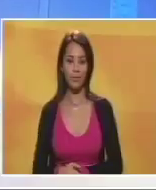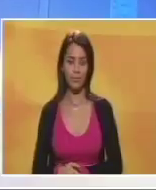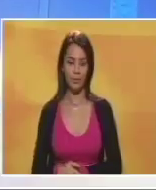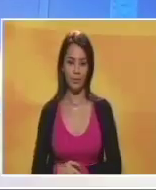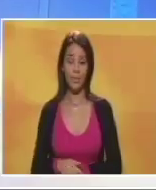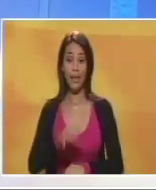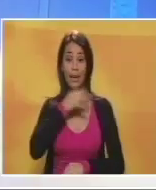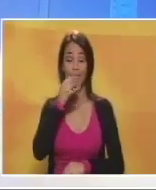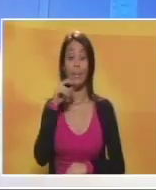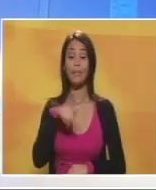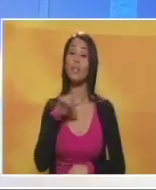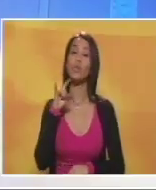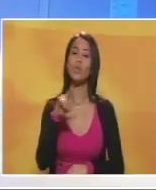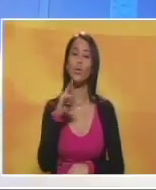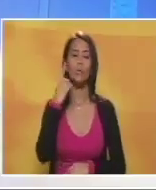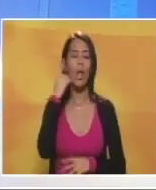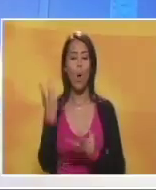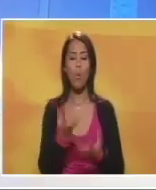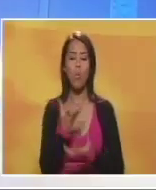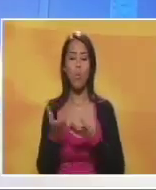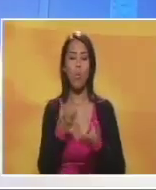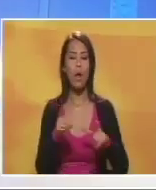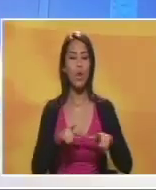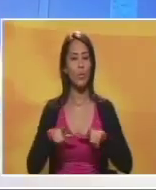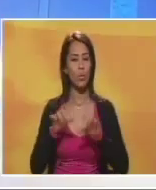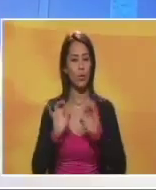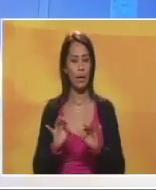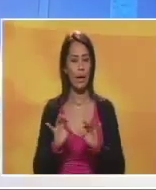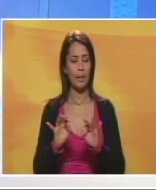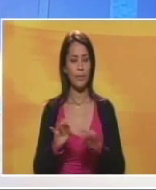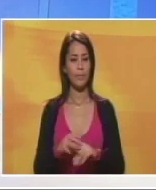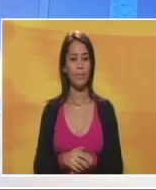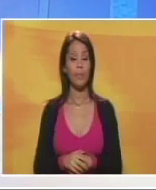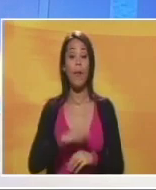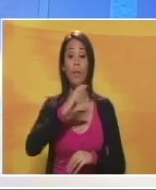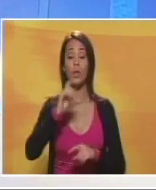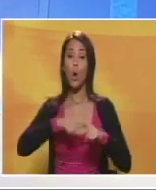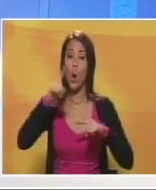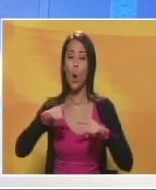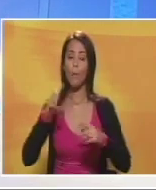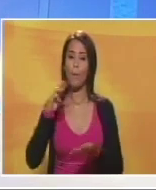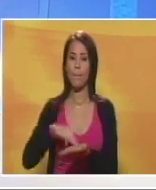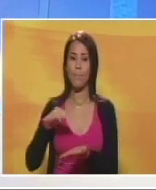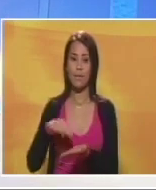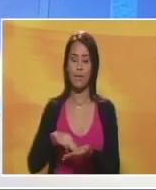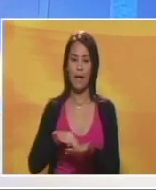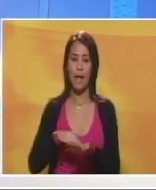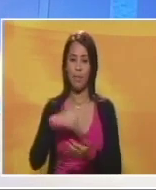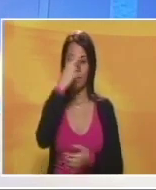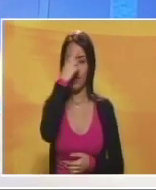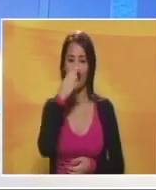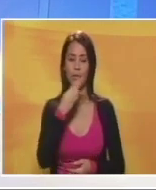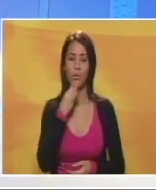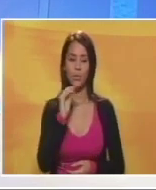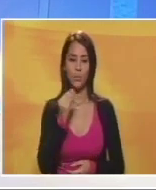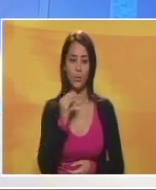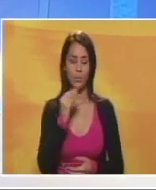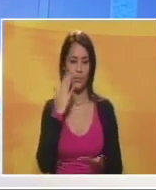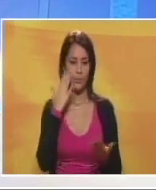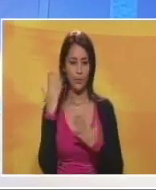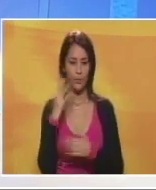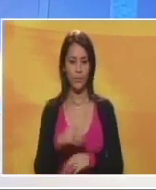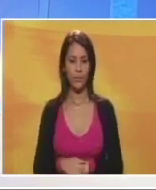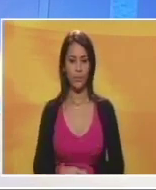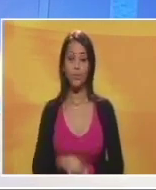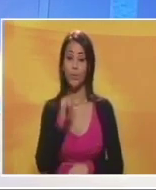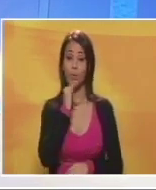La tarde de este lunes se registró un incendio en la sede de la Proveeduría de Corpo Miranda, ubicada en el Tambor, municipio de Guaycaipuro. Diana Martínez desde el